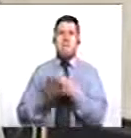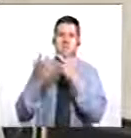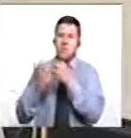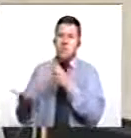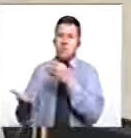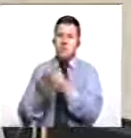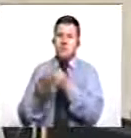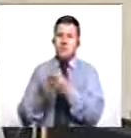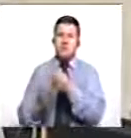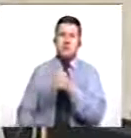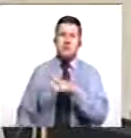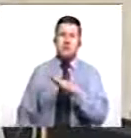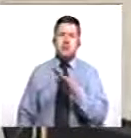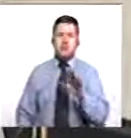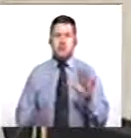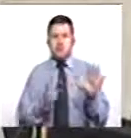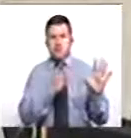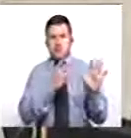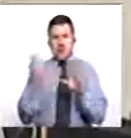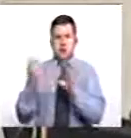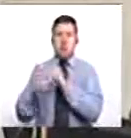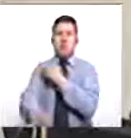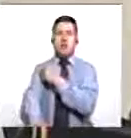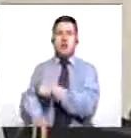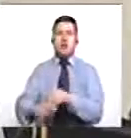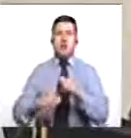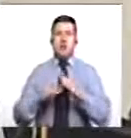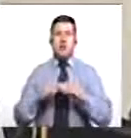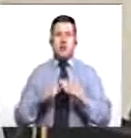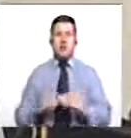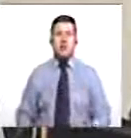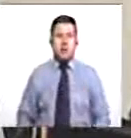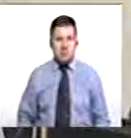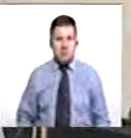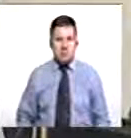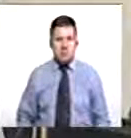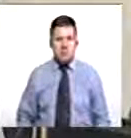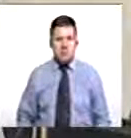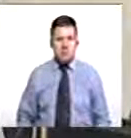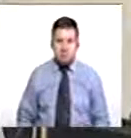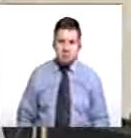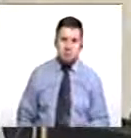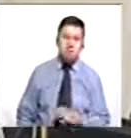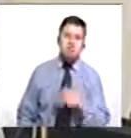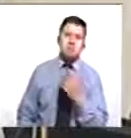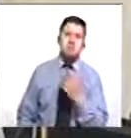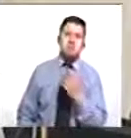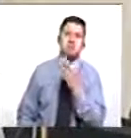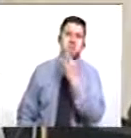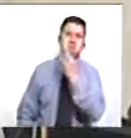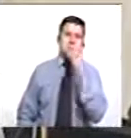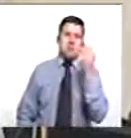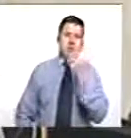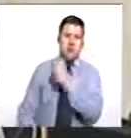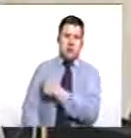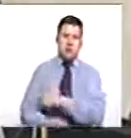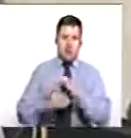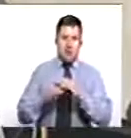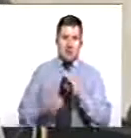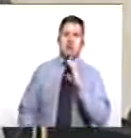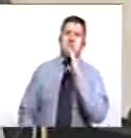empresas alrededor de $700 millones. Hacen un retiro voluntario de $300 millones